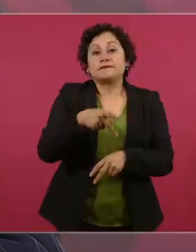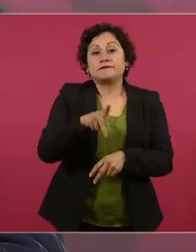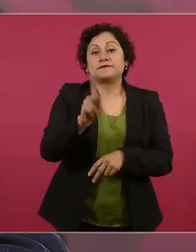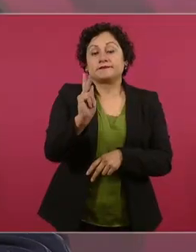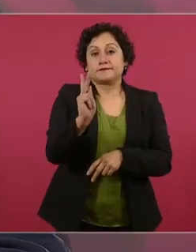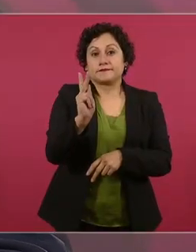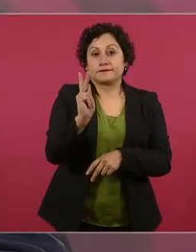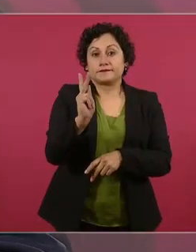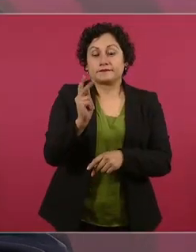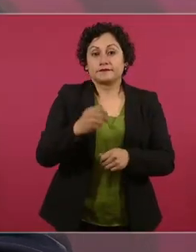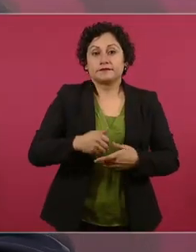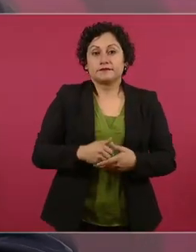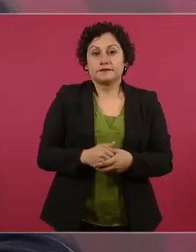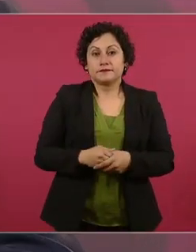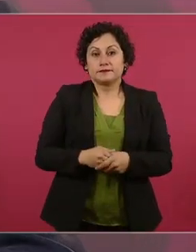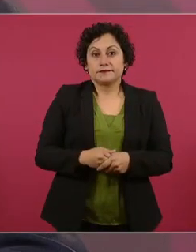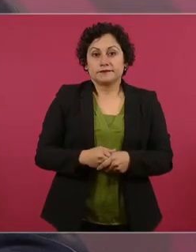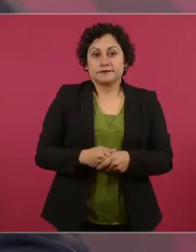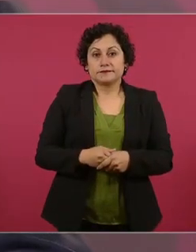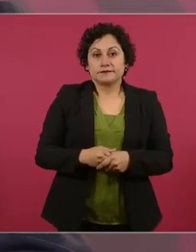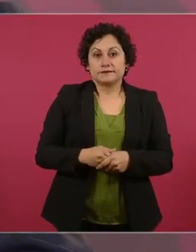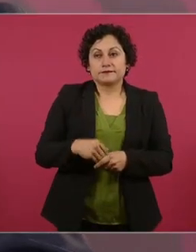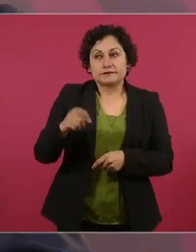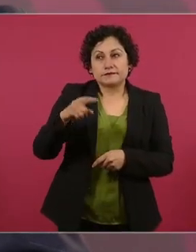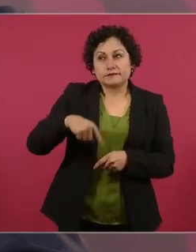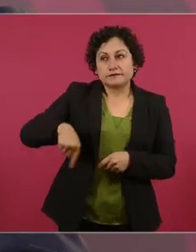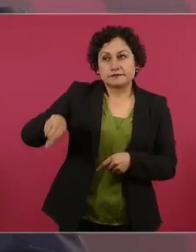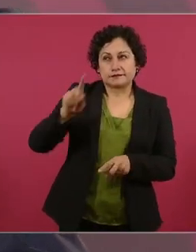son tan perversos